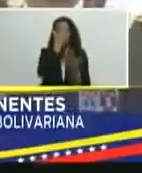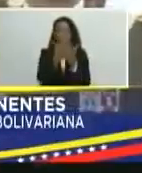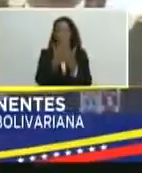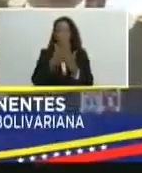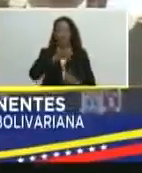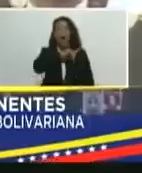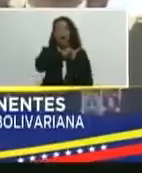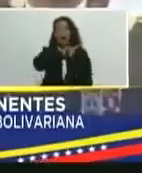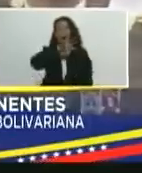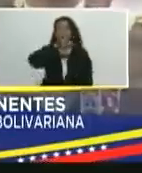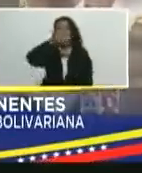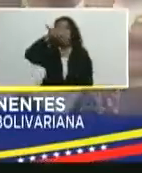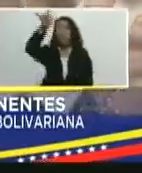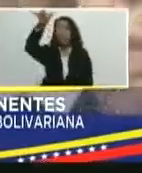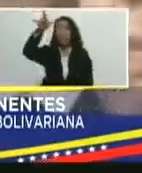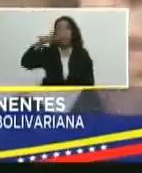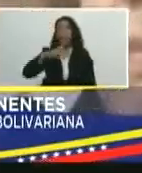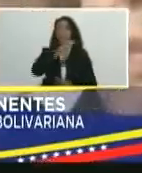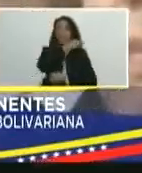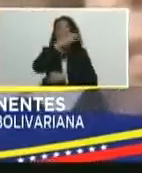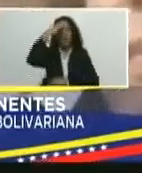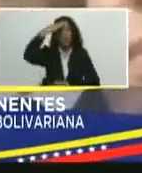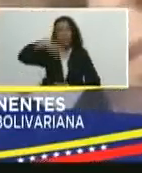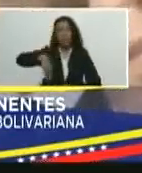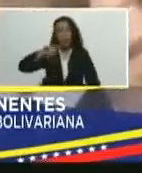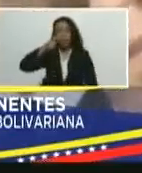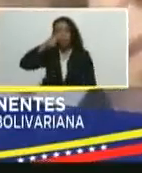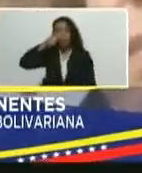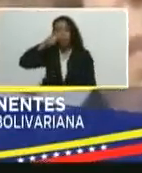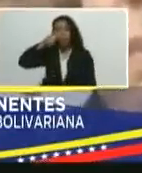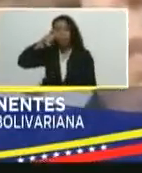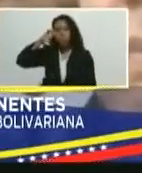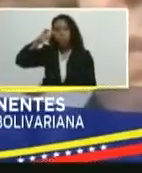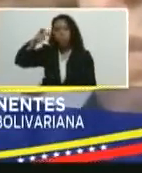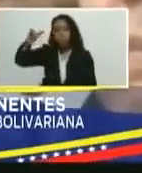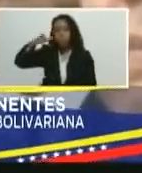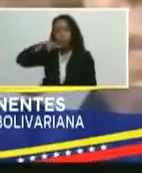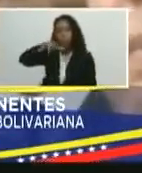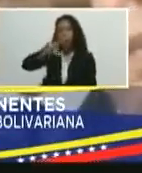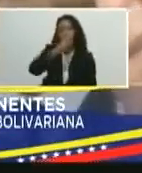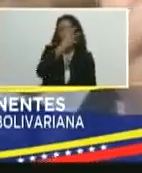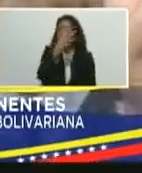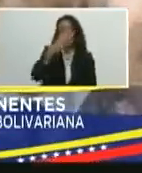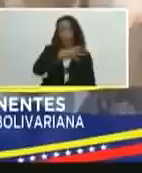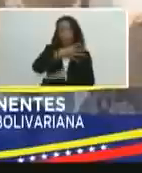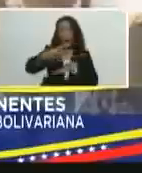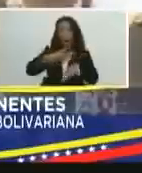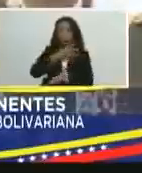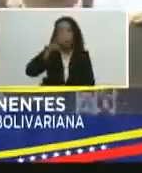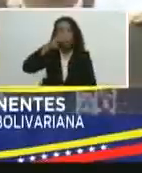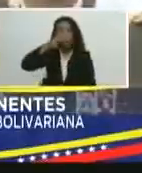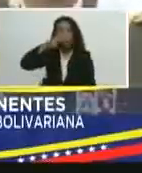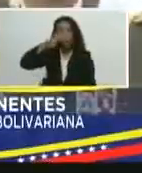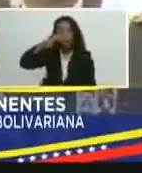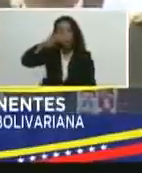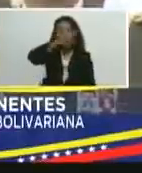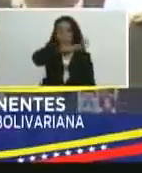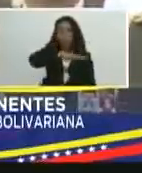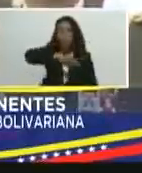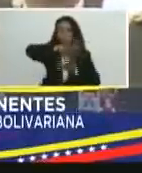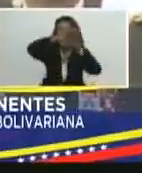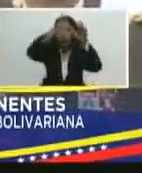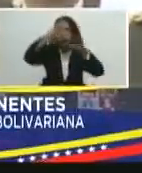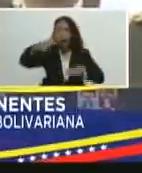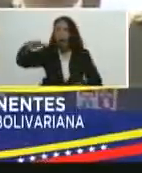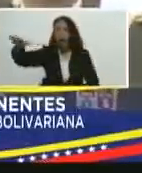aviación militar bolivariana, custodiando las 24 horas del día los